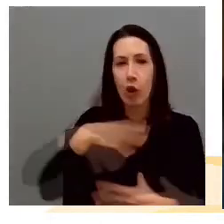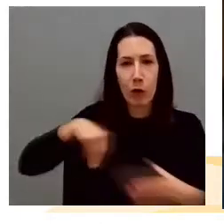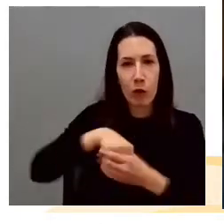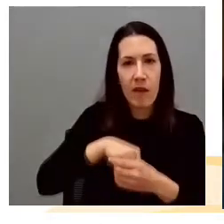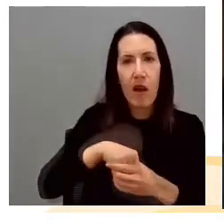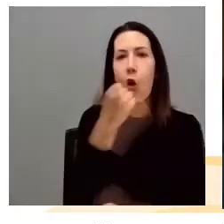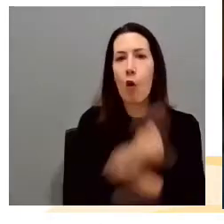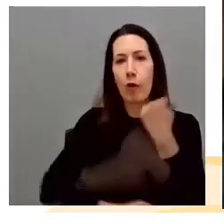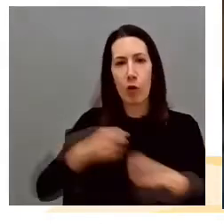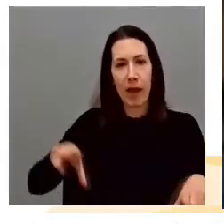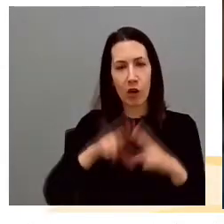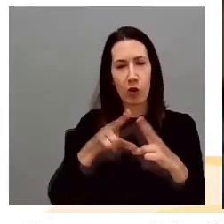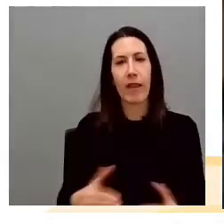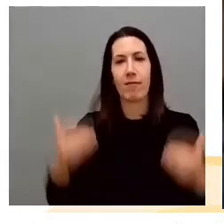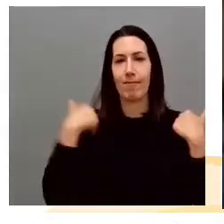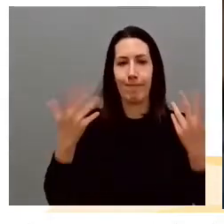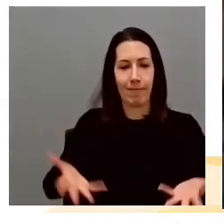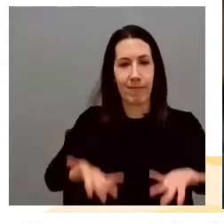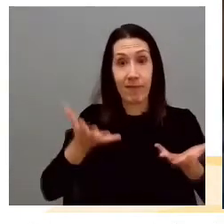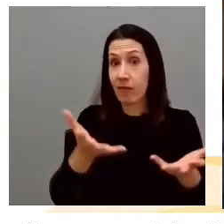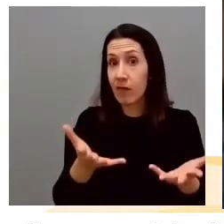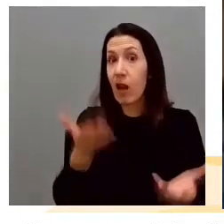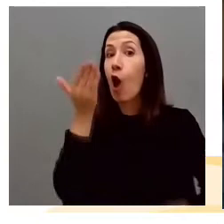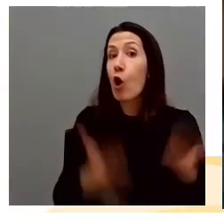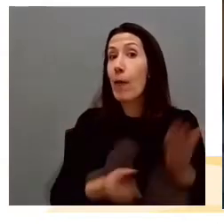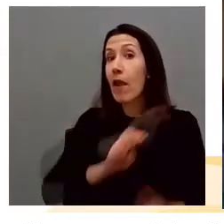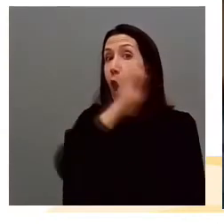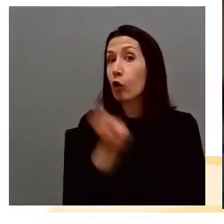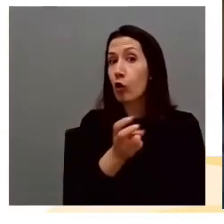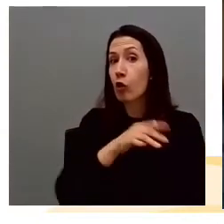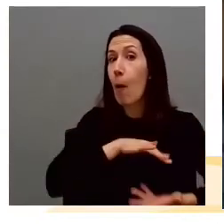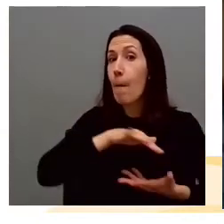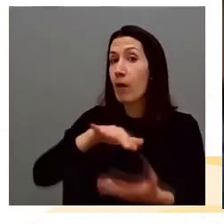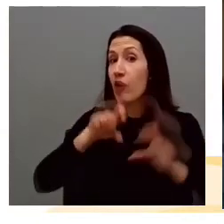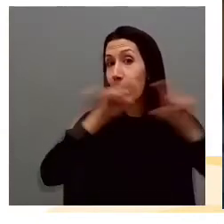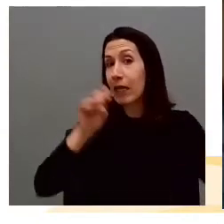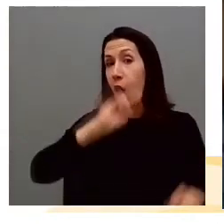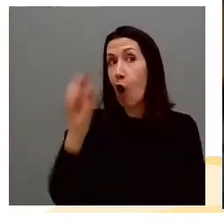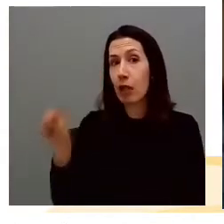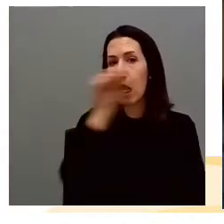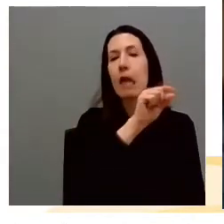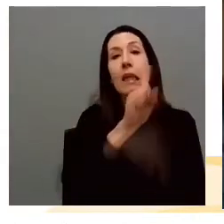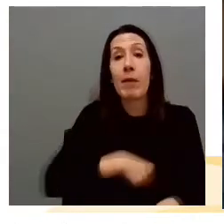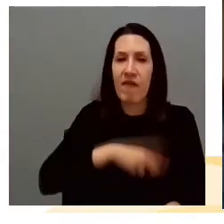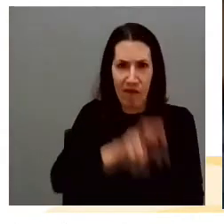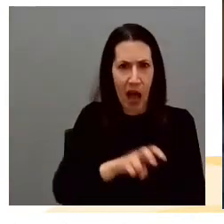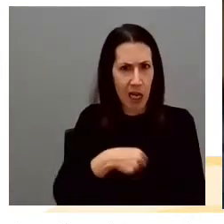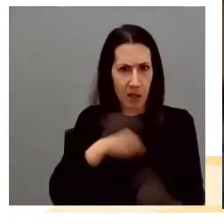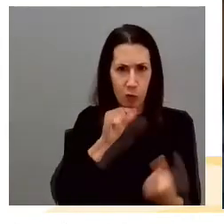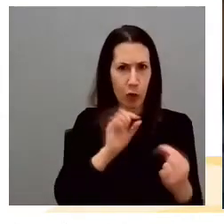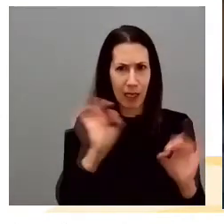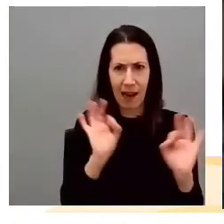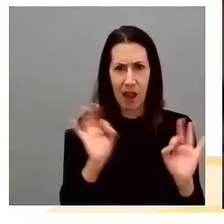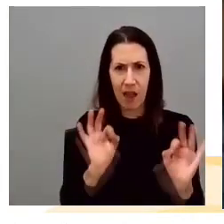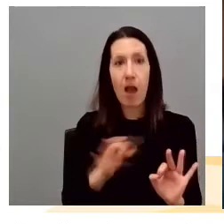social, que se diferencian de otros proveedores, también legítimos, que no vamos a discutir, que puedan estar